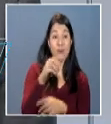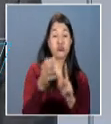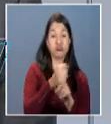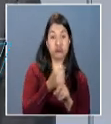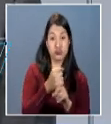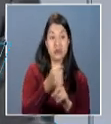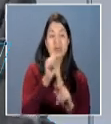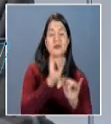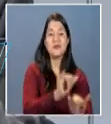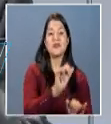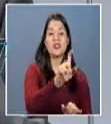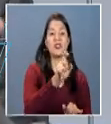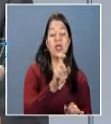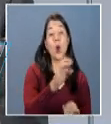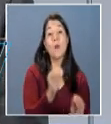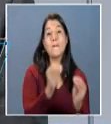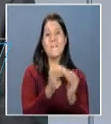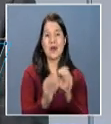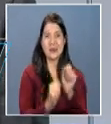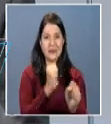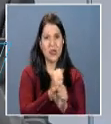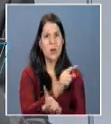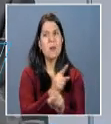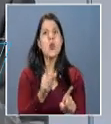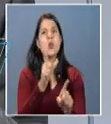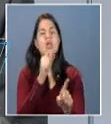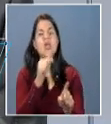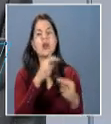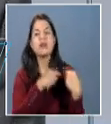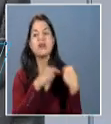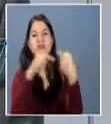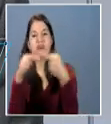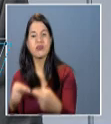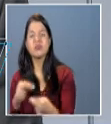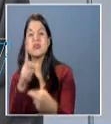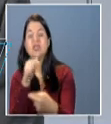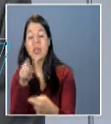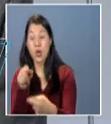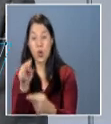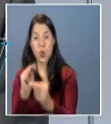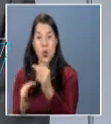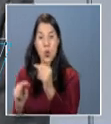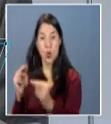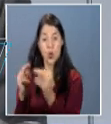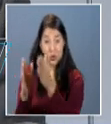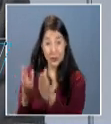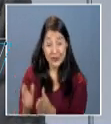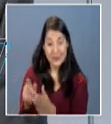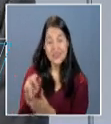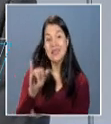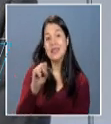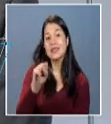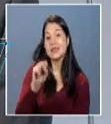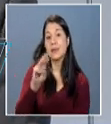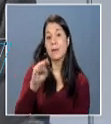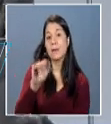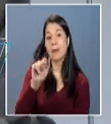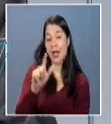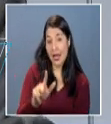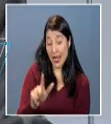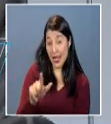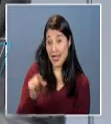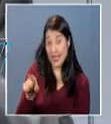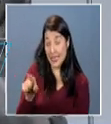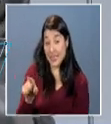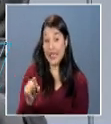pero ¿quiénes se quedan? Es decir, hay un heredero del Chapo que es un narcotraficante que se llama Ismael El Mayo Zambada, y existen